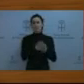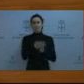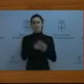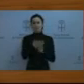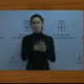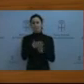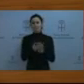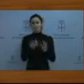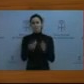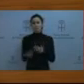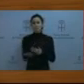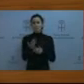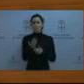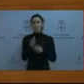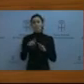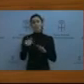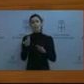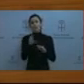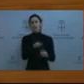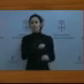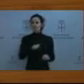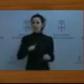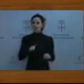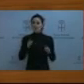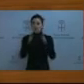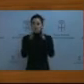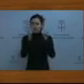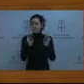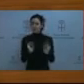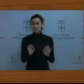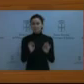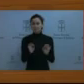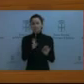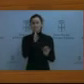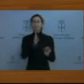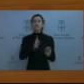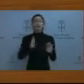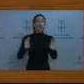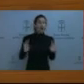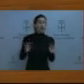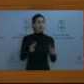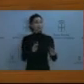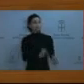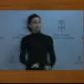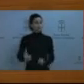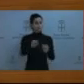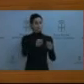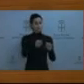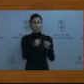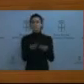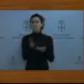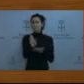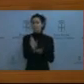una propuesta supraautonómica. Es la realidad. Ustedes pueden decir, oiga, defiéndenla, defiendan esa propuesta,